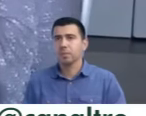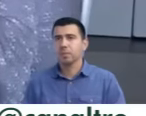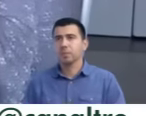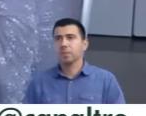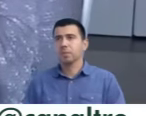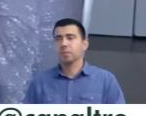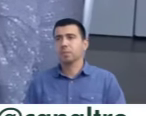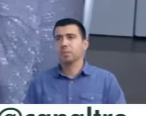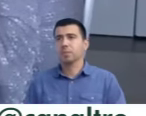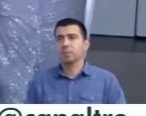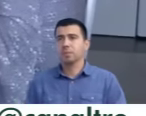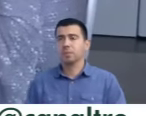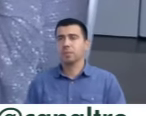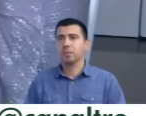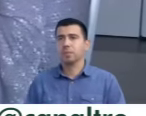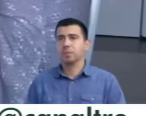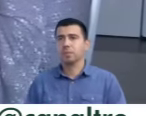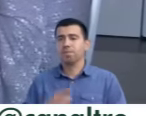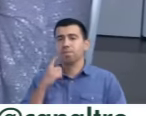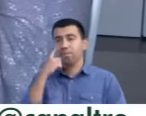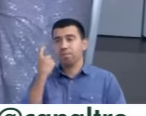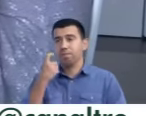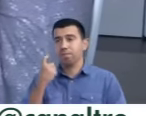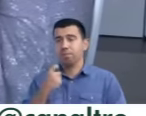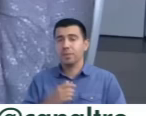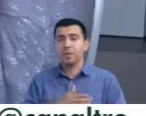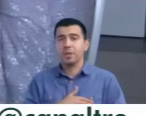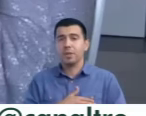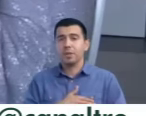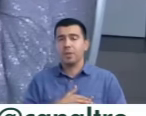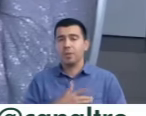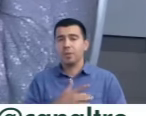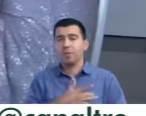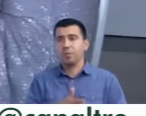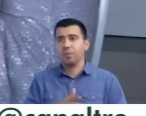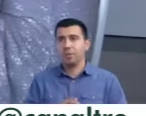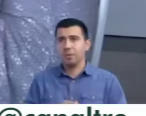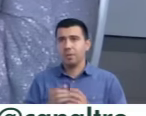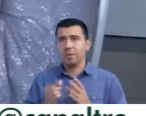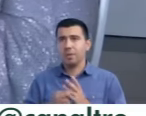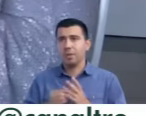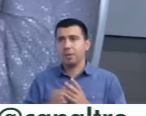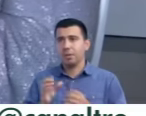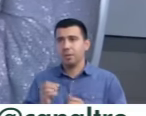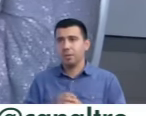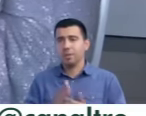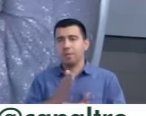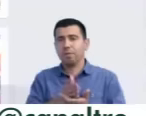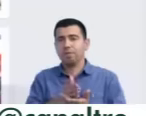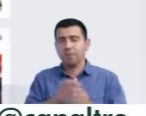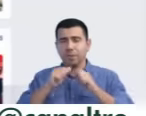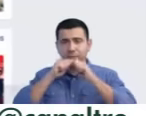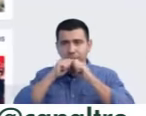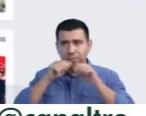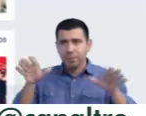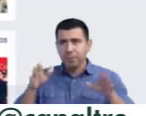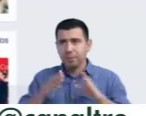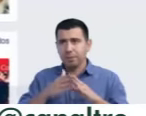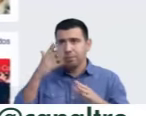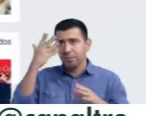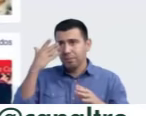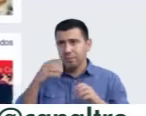en su intento por conseguir un donante para su hija Mónica y su esposo acudieron a la redes sociales y a toda